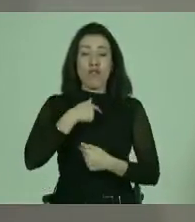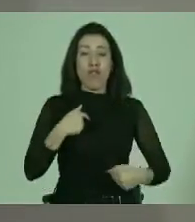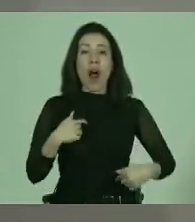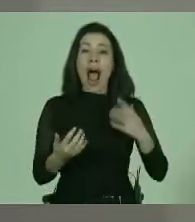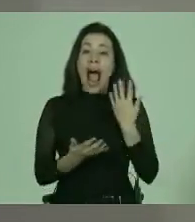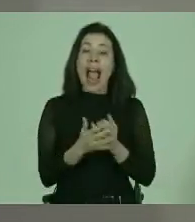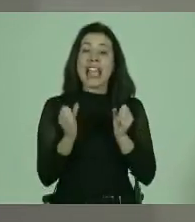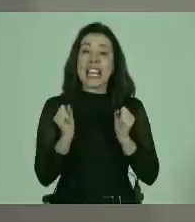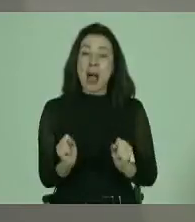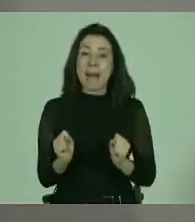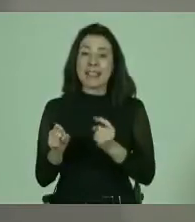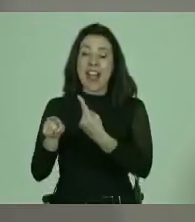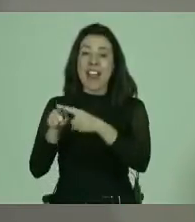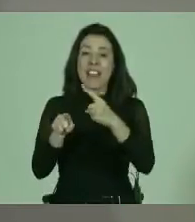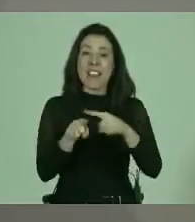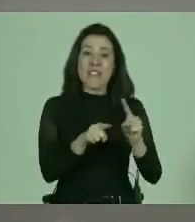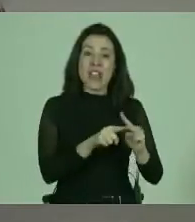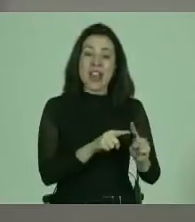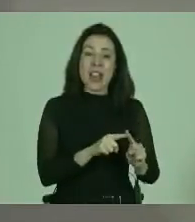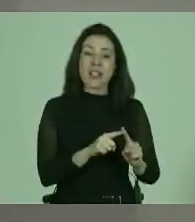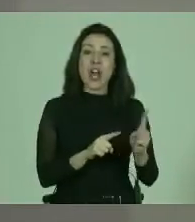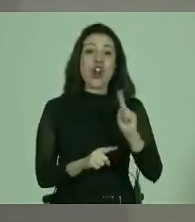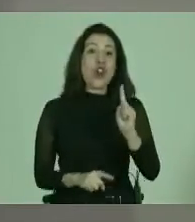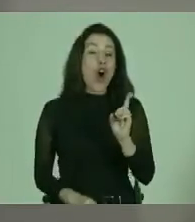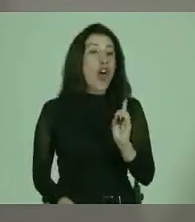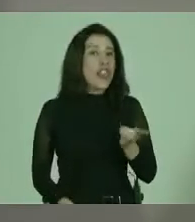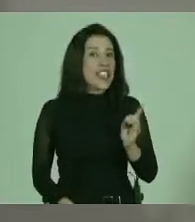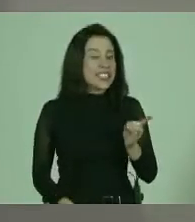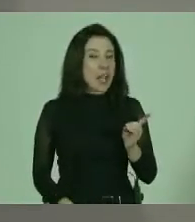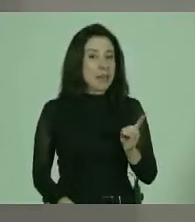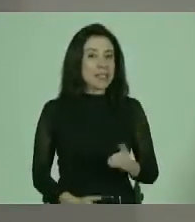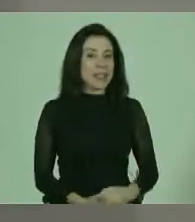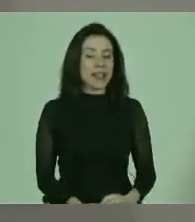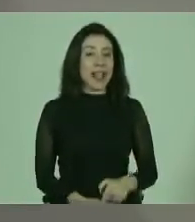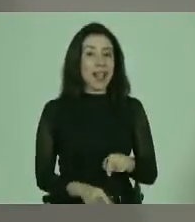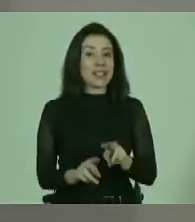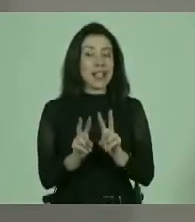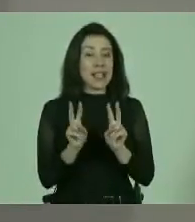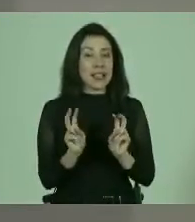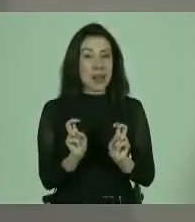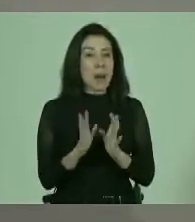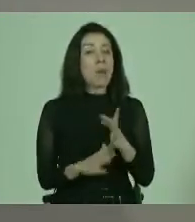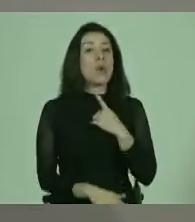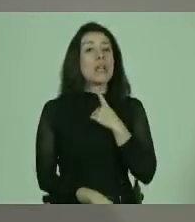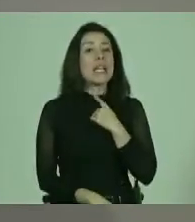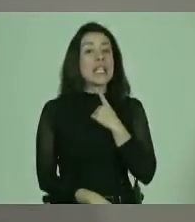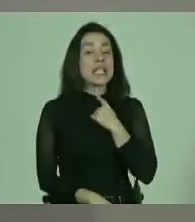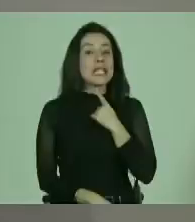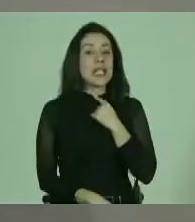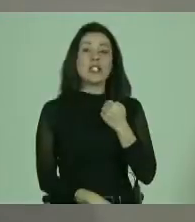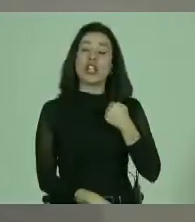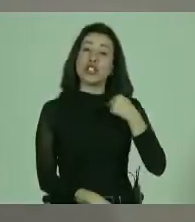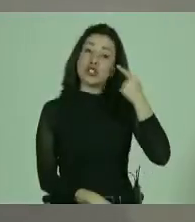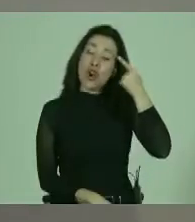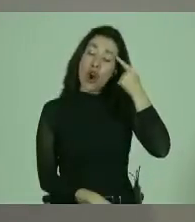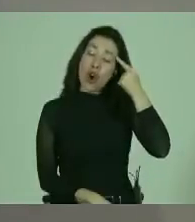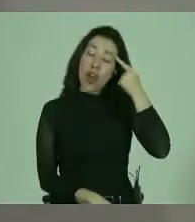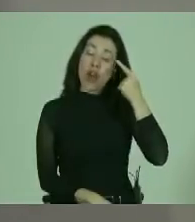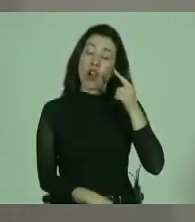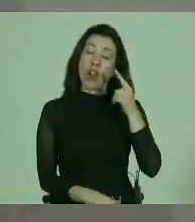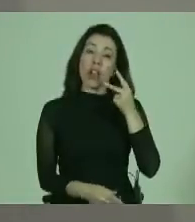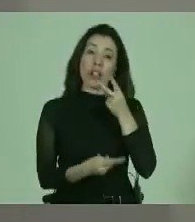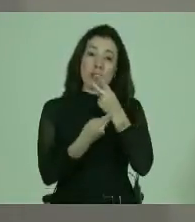diferenciadas no una discapacidad eso es un tema también muy interesante que yo creo que ponen sobre la mesa